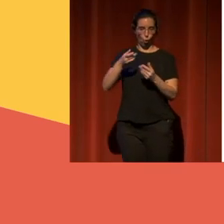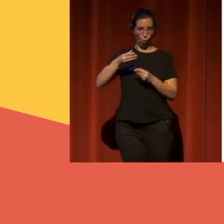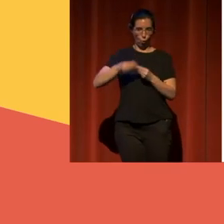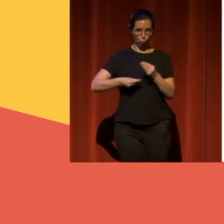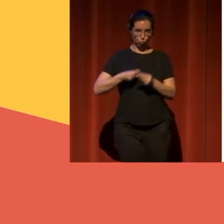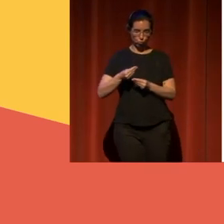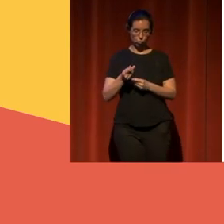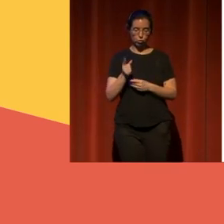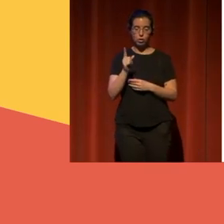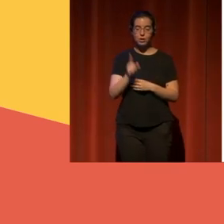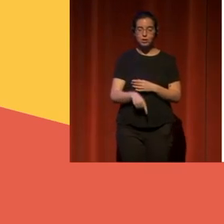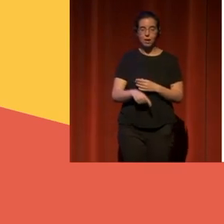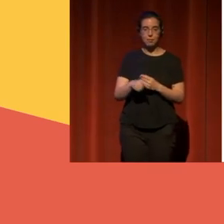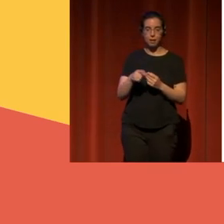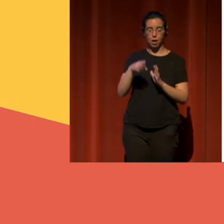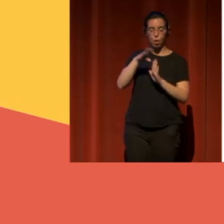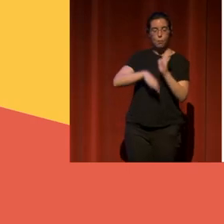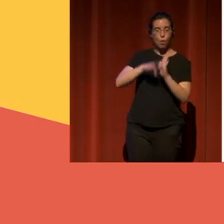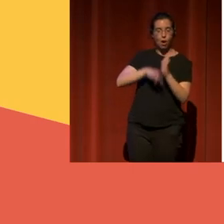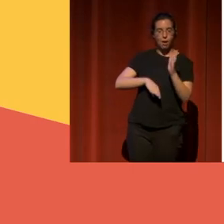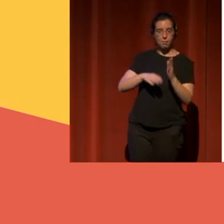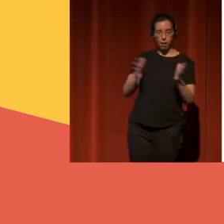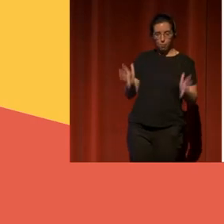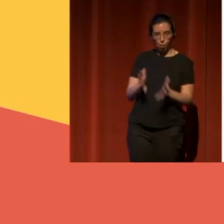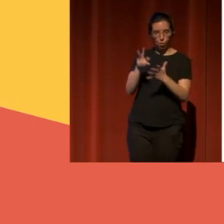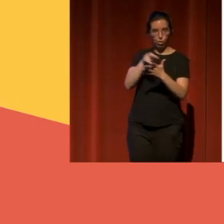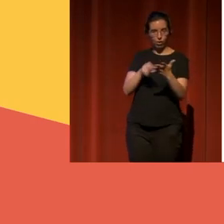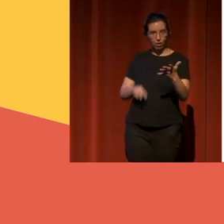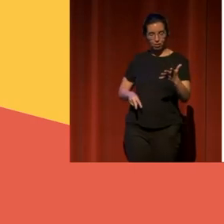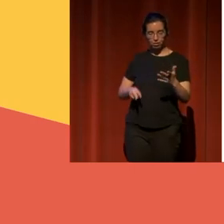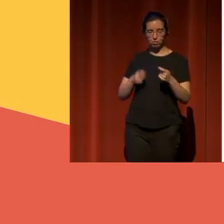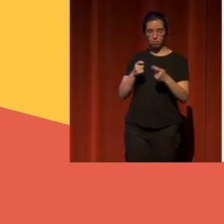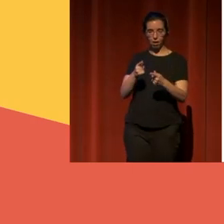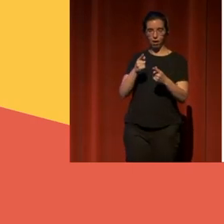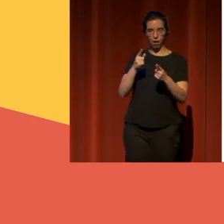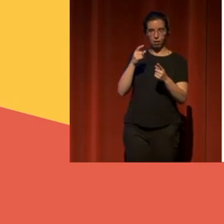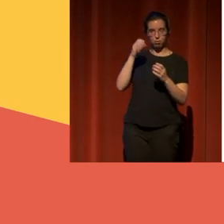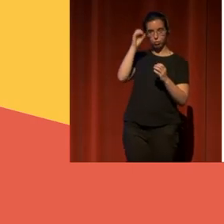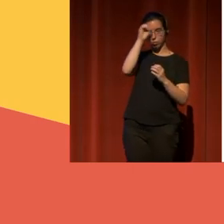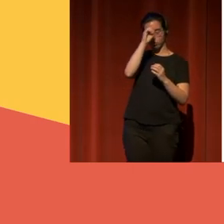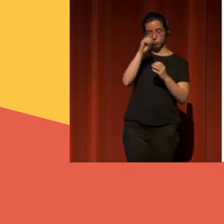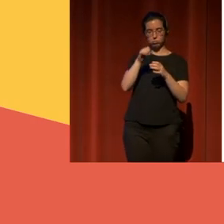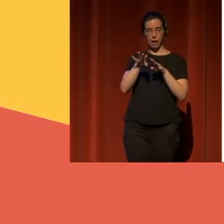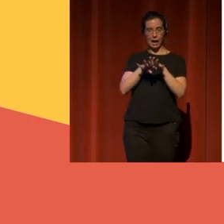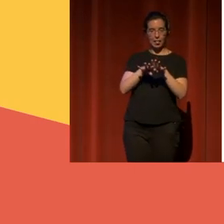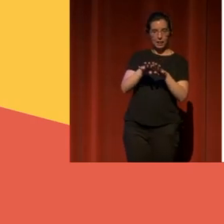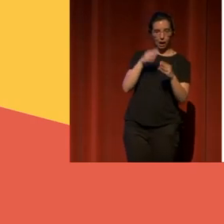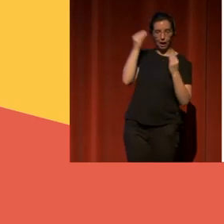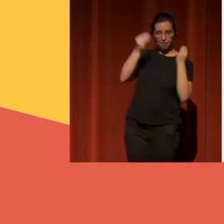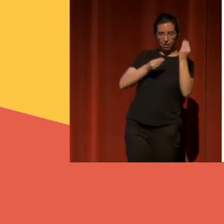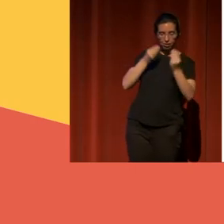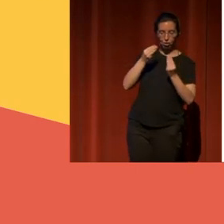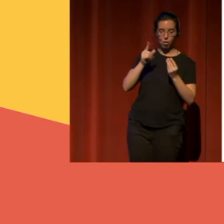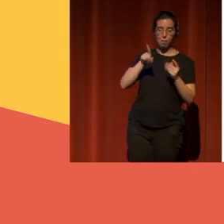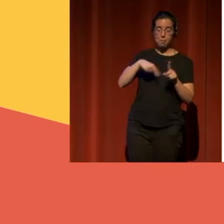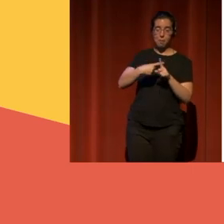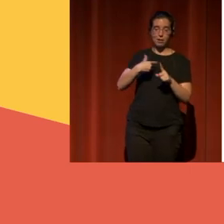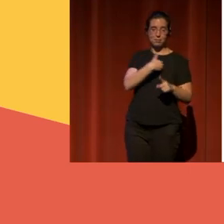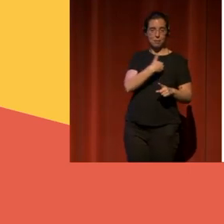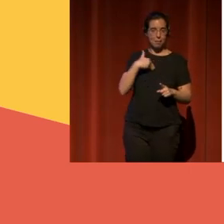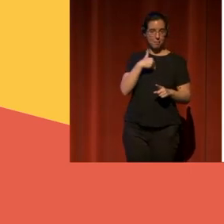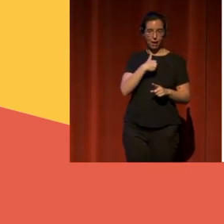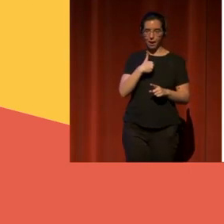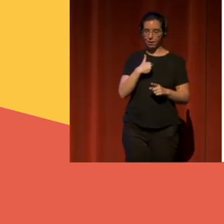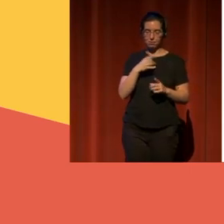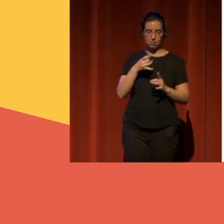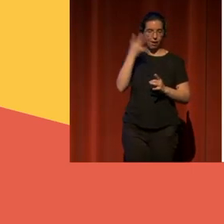programas formativos y de promoción lectora que faciliten una posición reflexiva y crítica y, desde luego, desarrollando un rol activo y creador